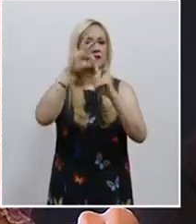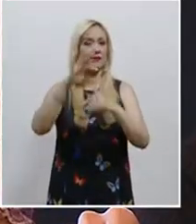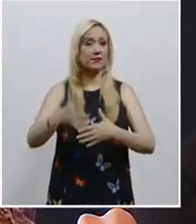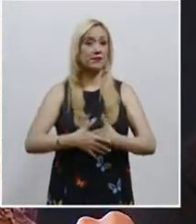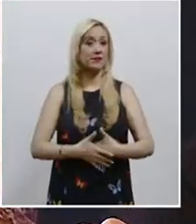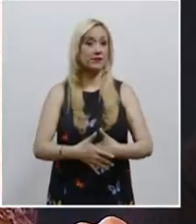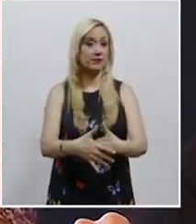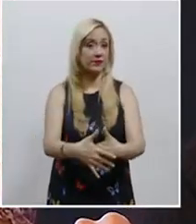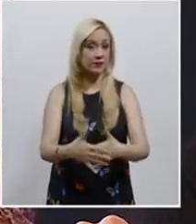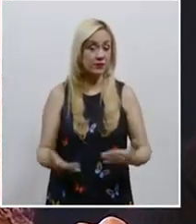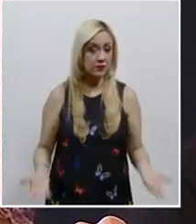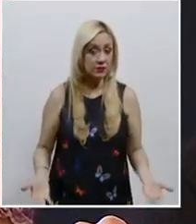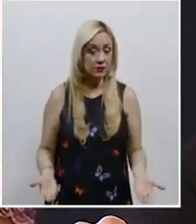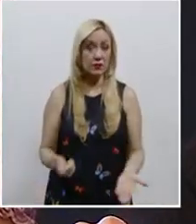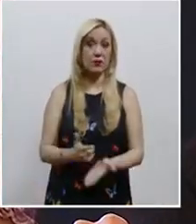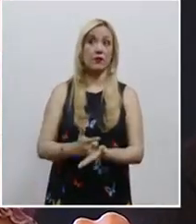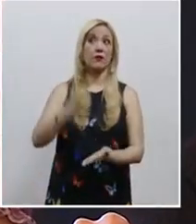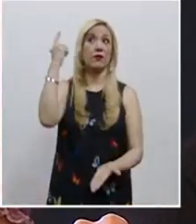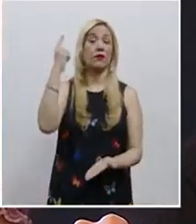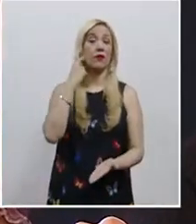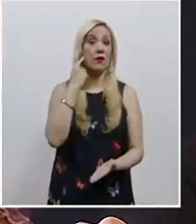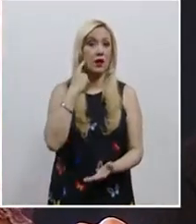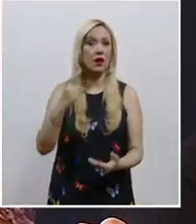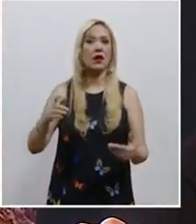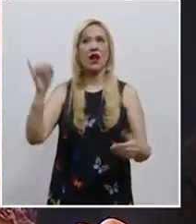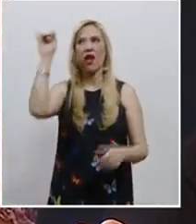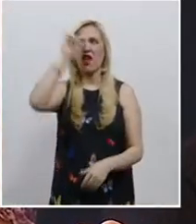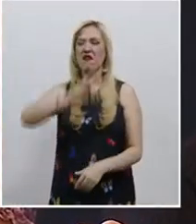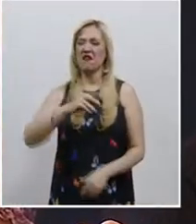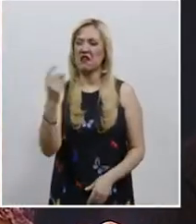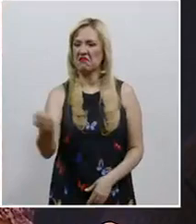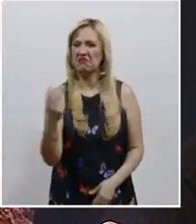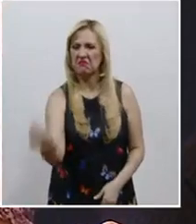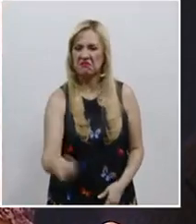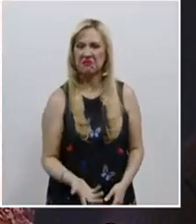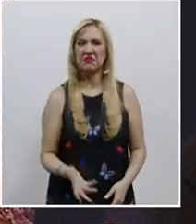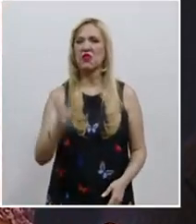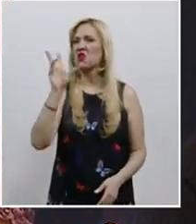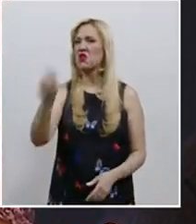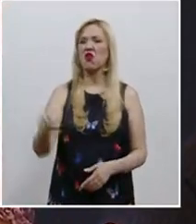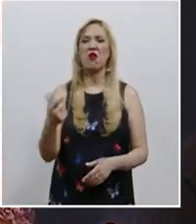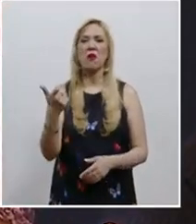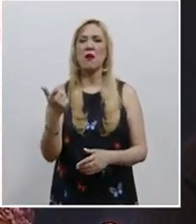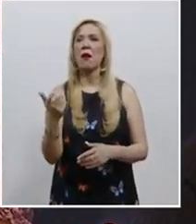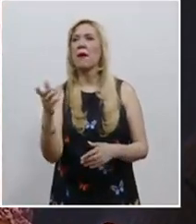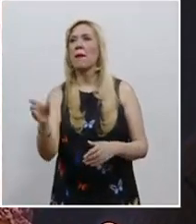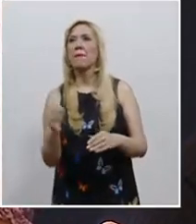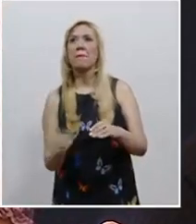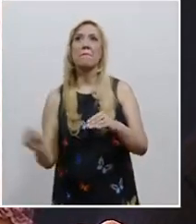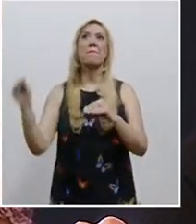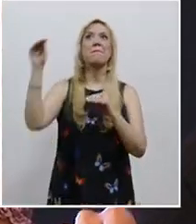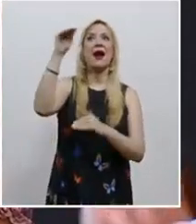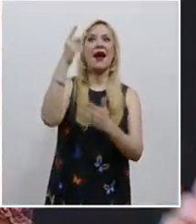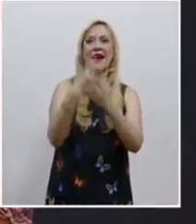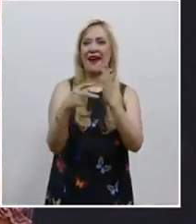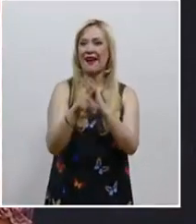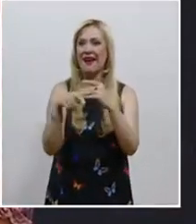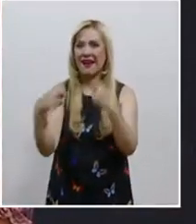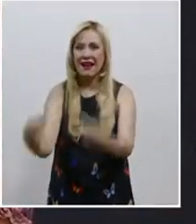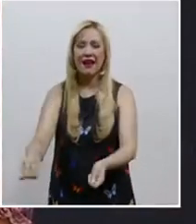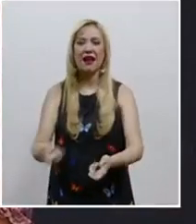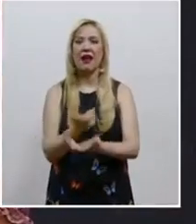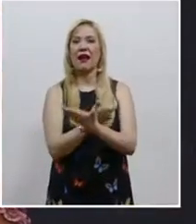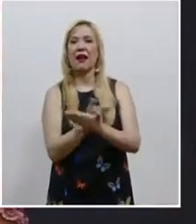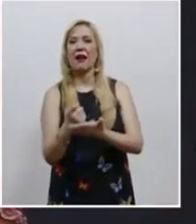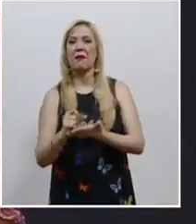otras conductas graves, hostigamiento laboral, negación de ascenso, reducción de salario, negación de